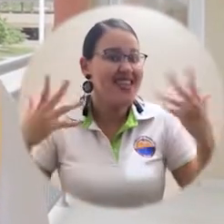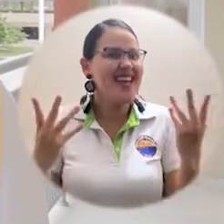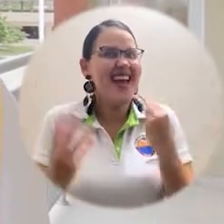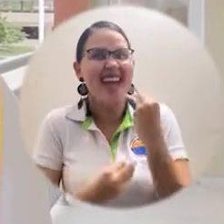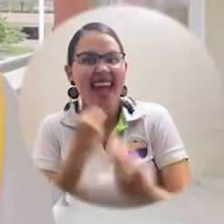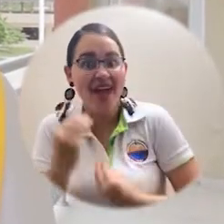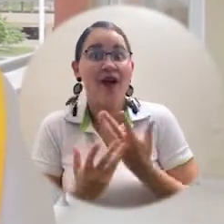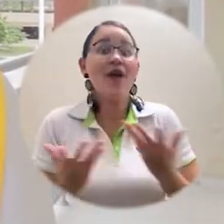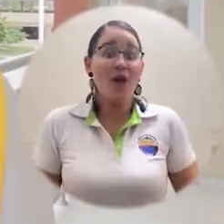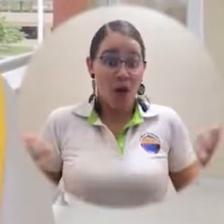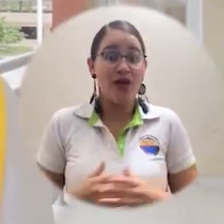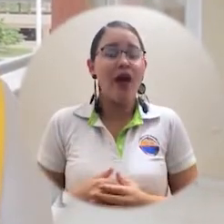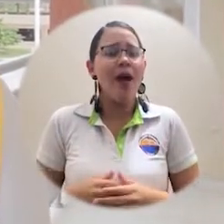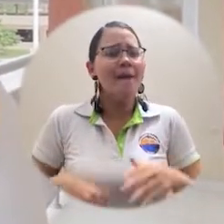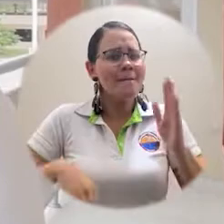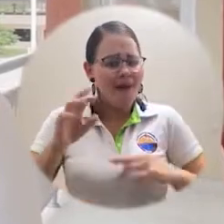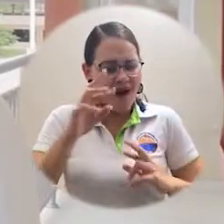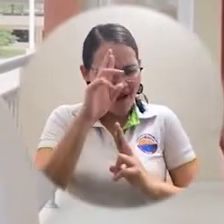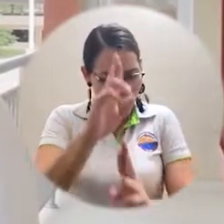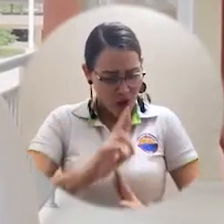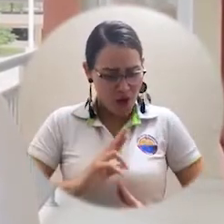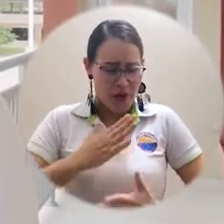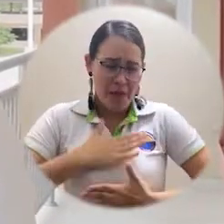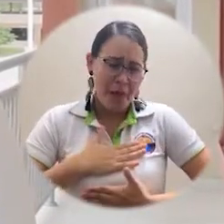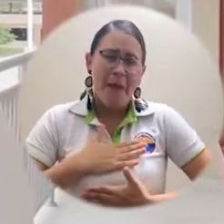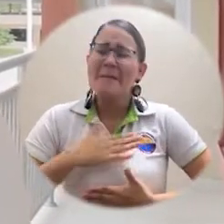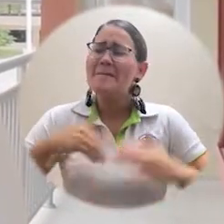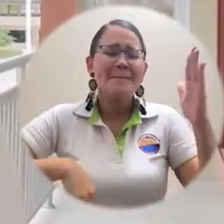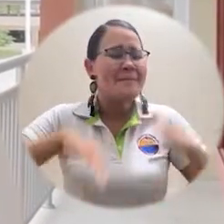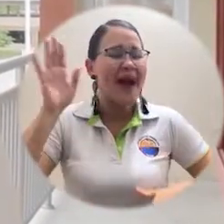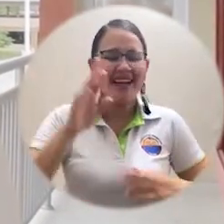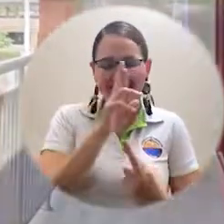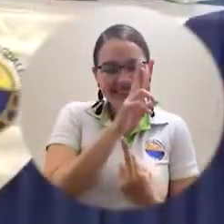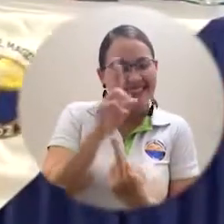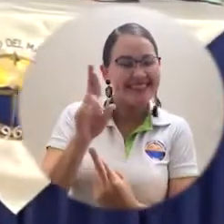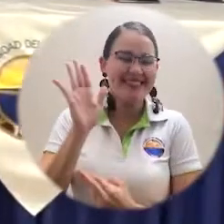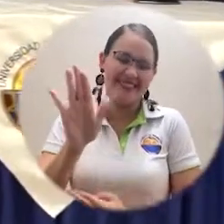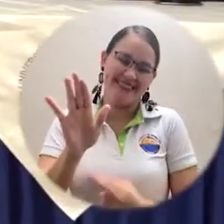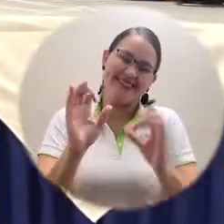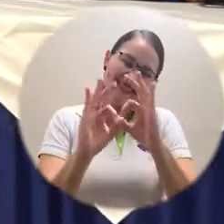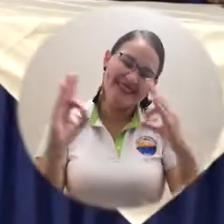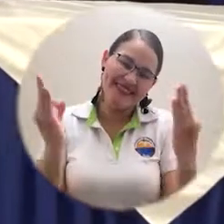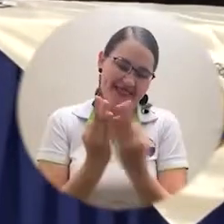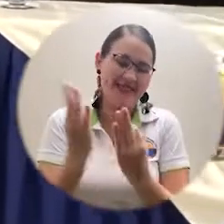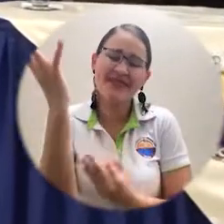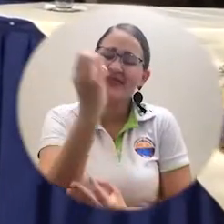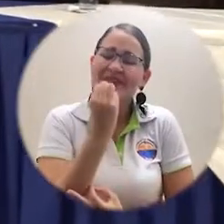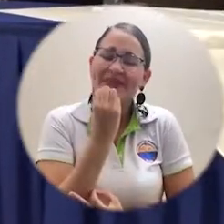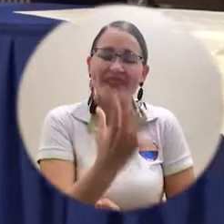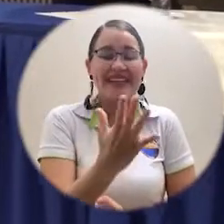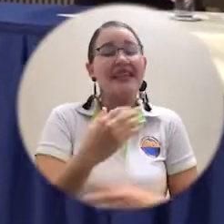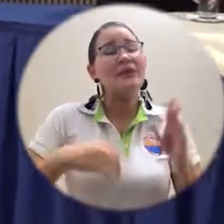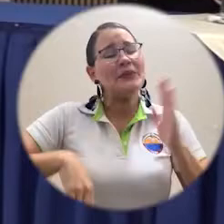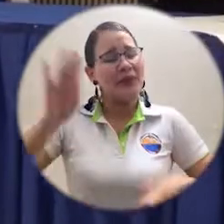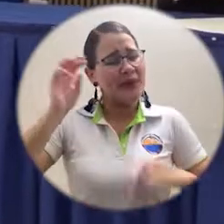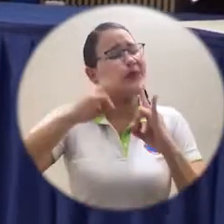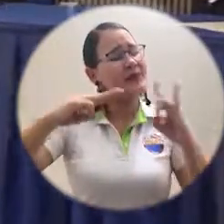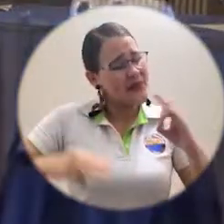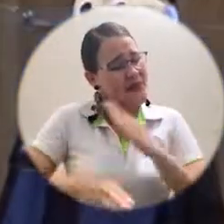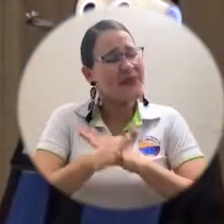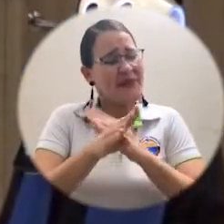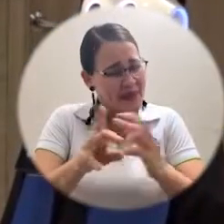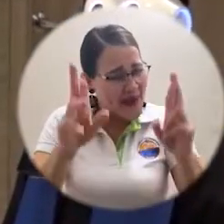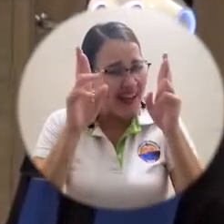familias, es algo muy bonito y que la universidad debería continuar. En el marco de esta jornada con enlace digital se